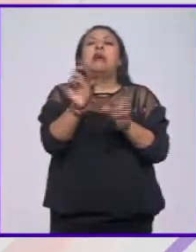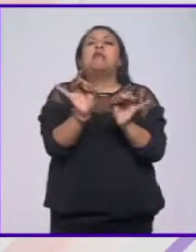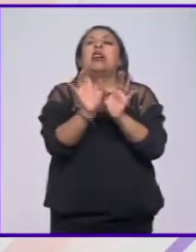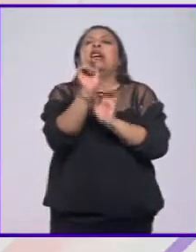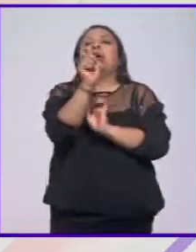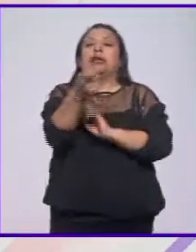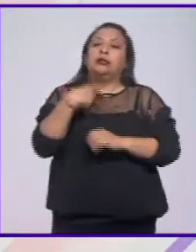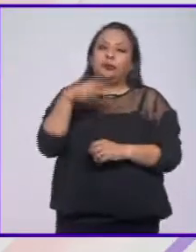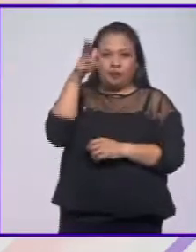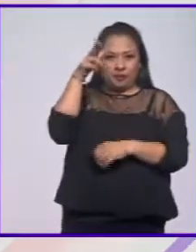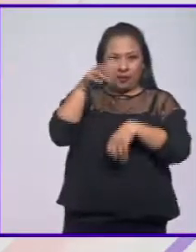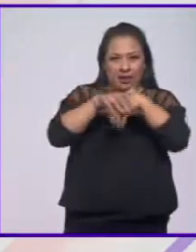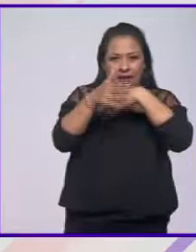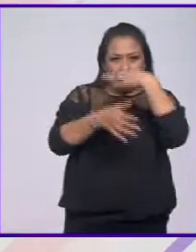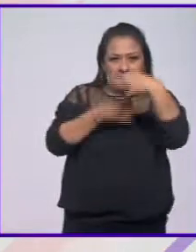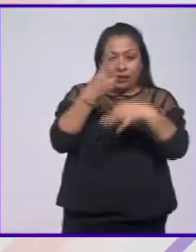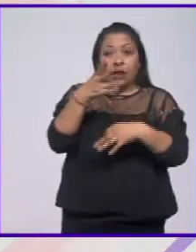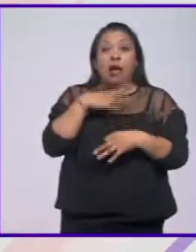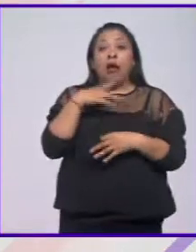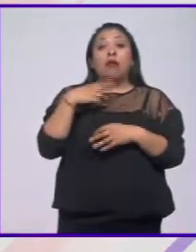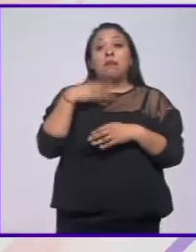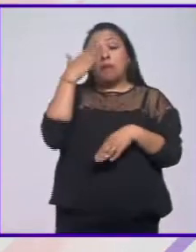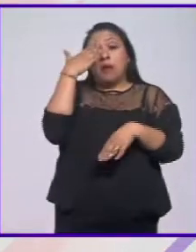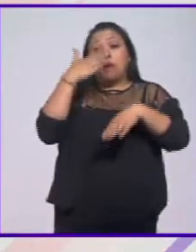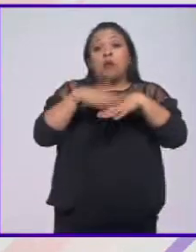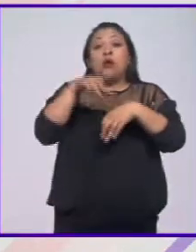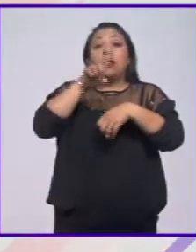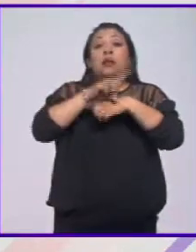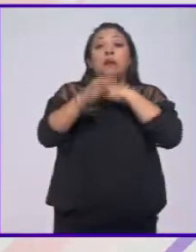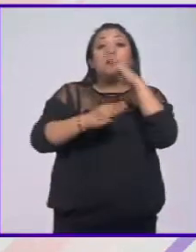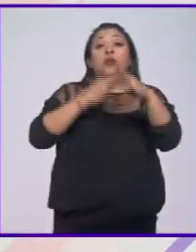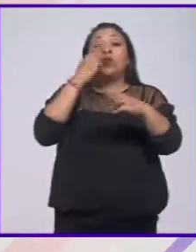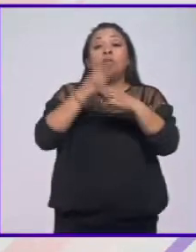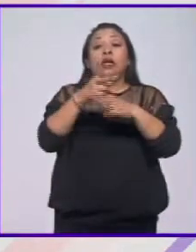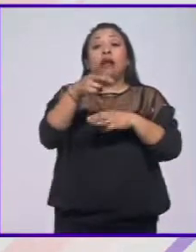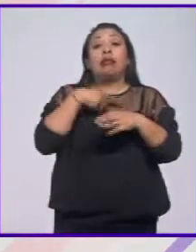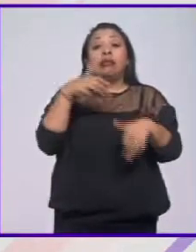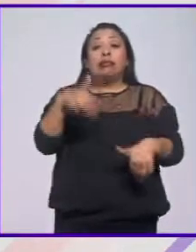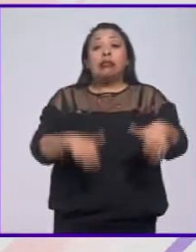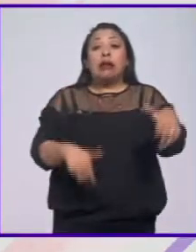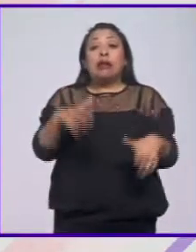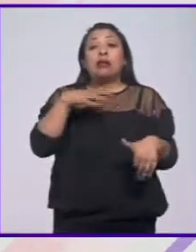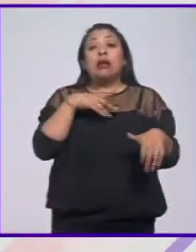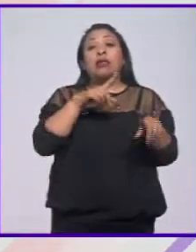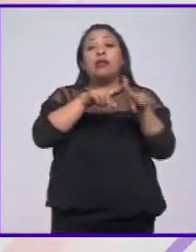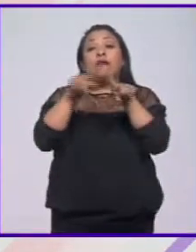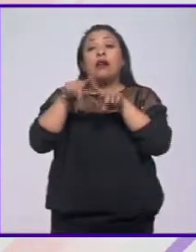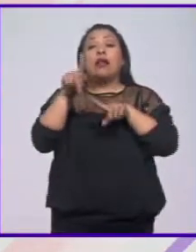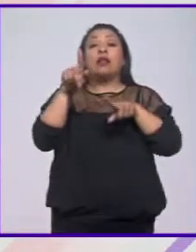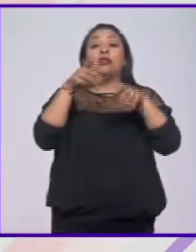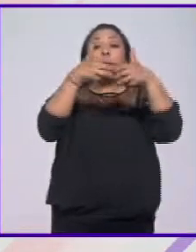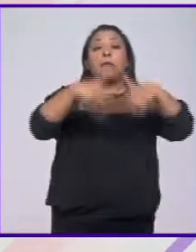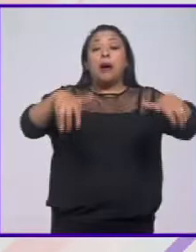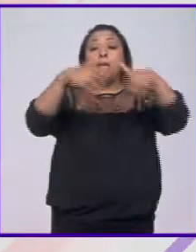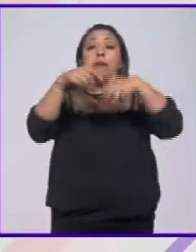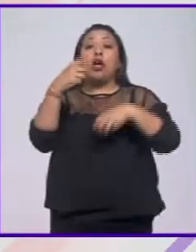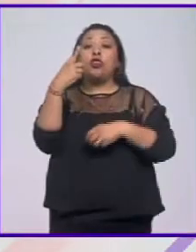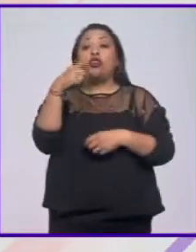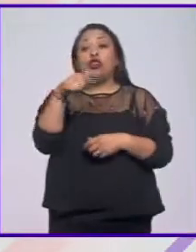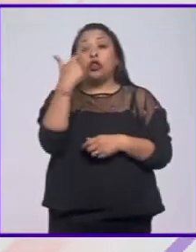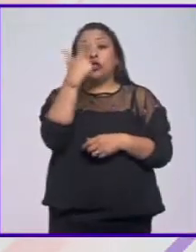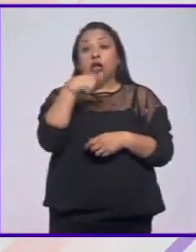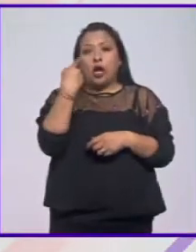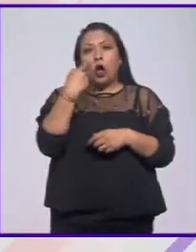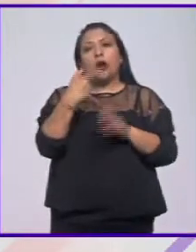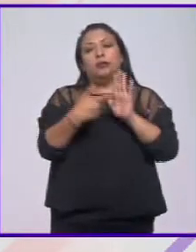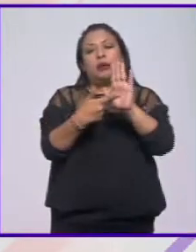Karen. ¿Qué tal, amigos de Noticias 22? Pues se va a conmemorar el Día Mundial del Teatro. Se van a realizar más de 20 presentaciones durante 12 horas y los